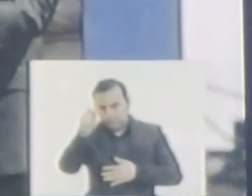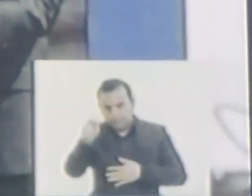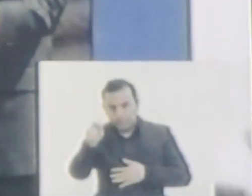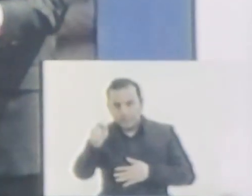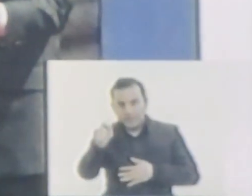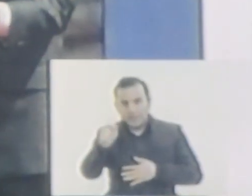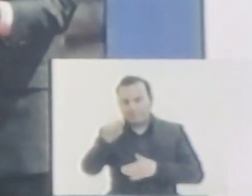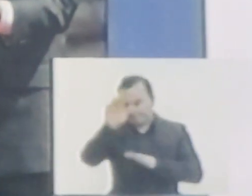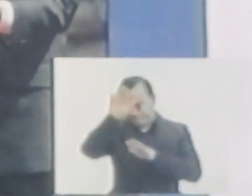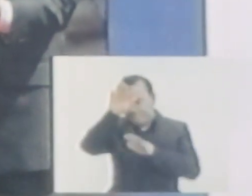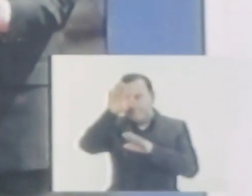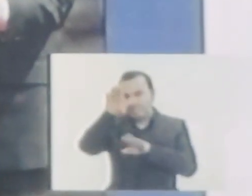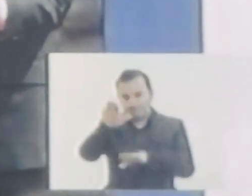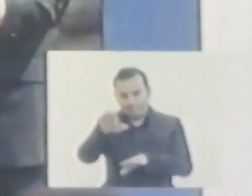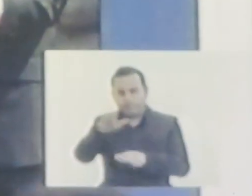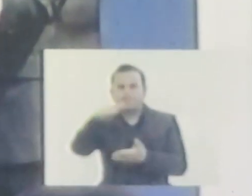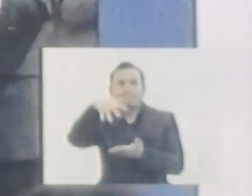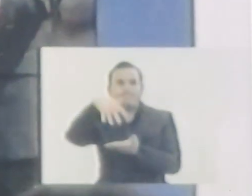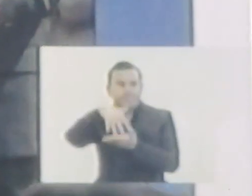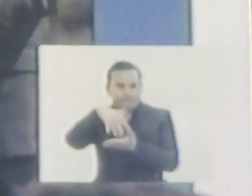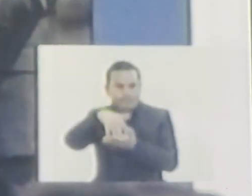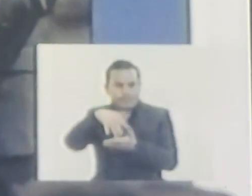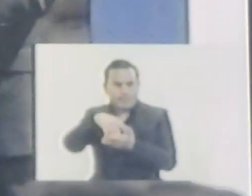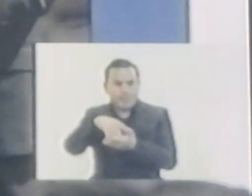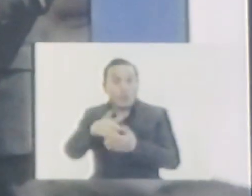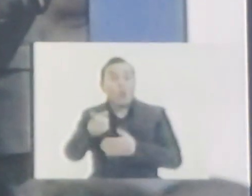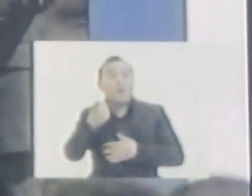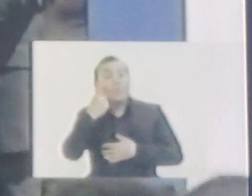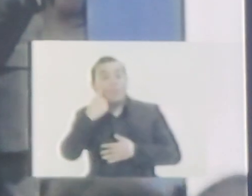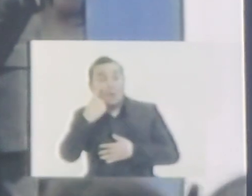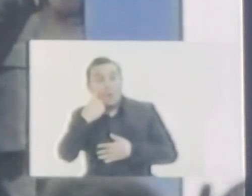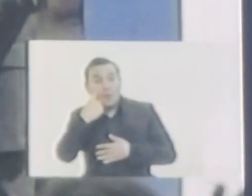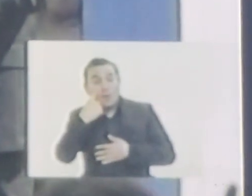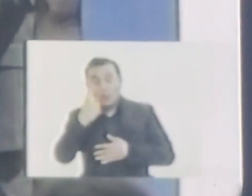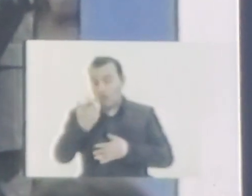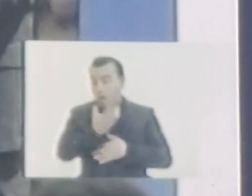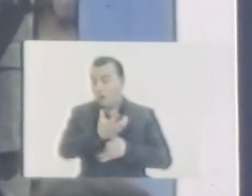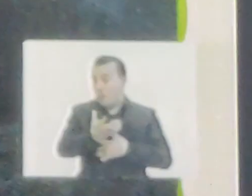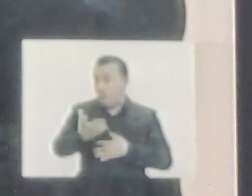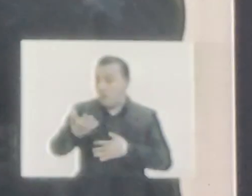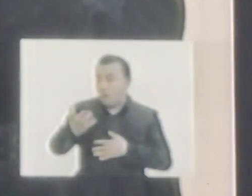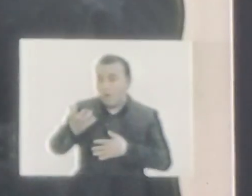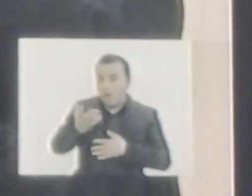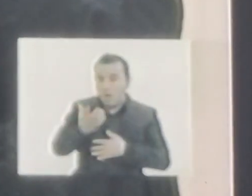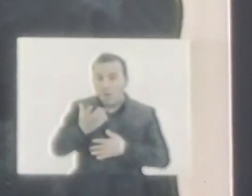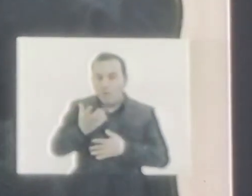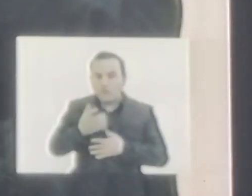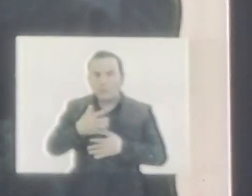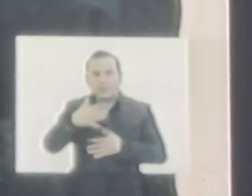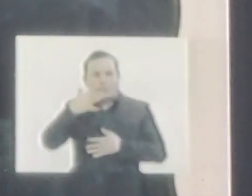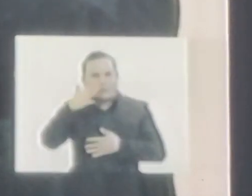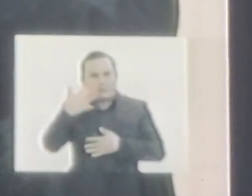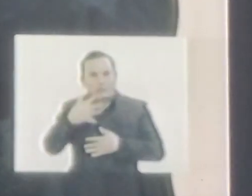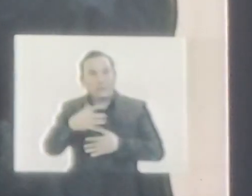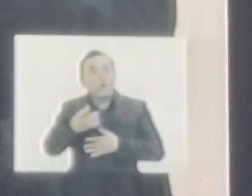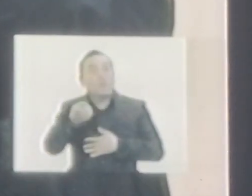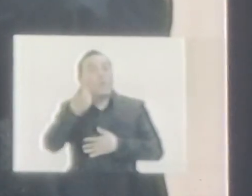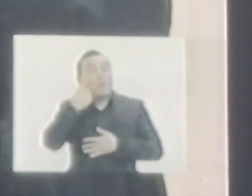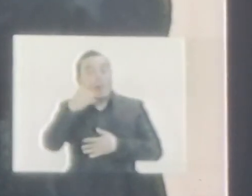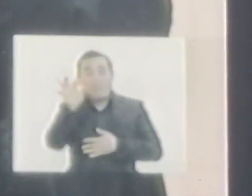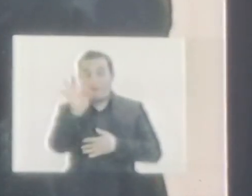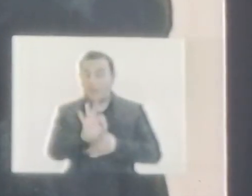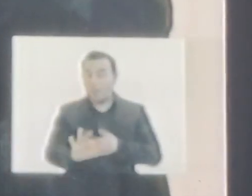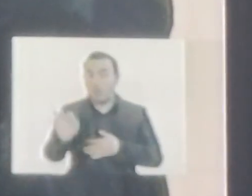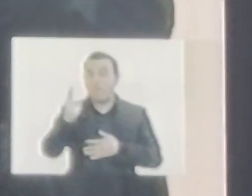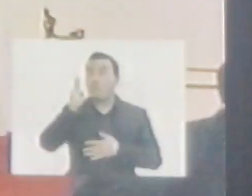fiel al mandato del pueblo, protegiéndolo de cualquier obstáculo o amenaza y asegurando un mejor porvenir para